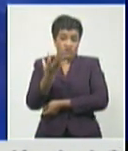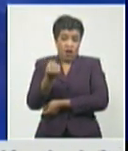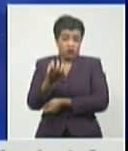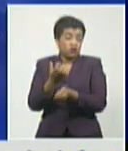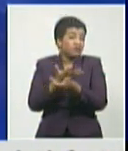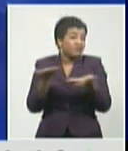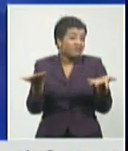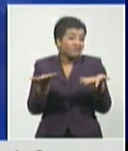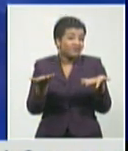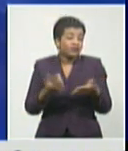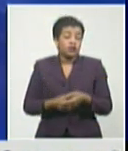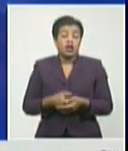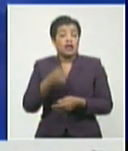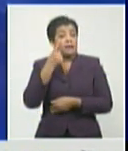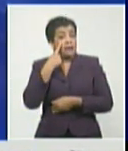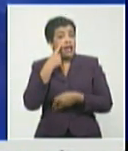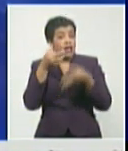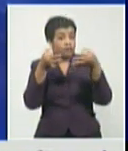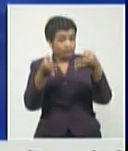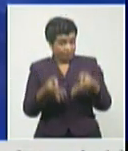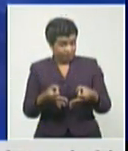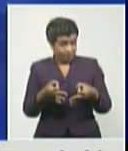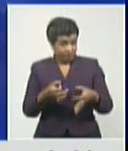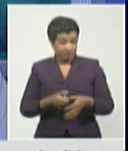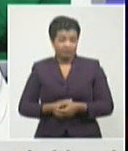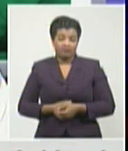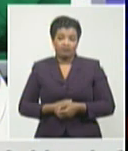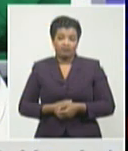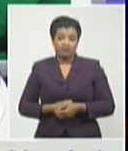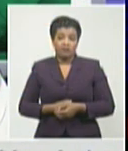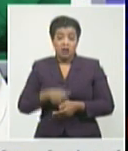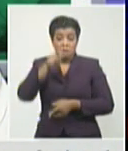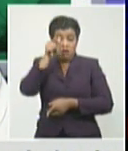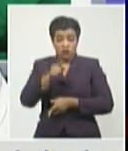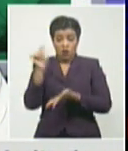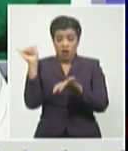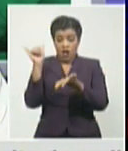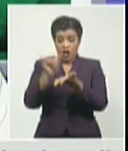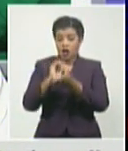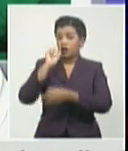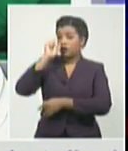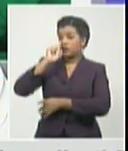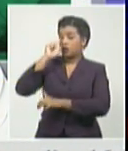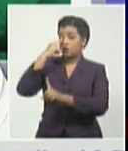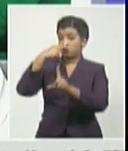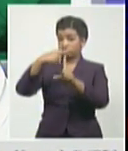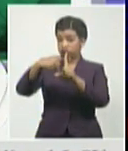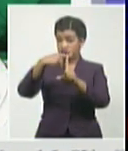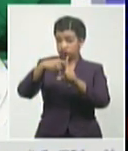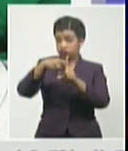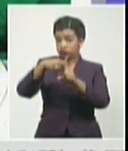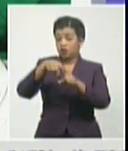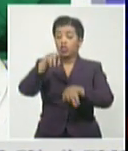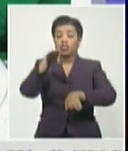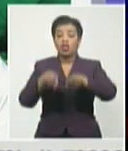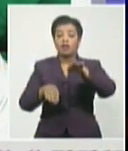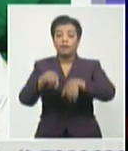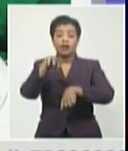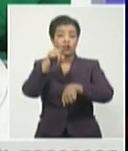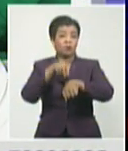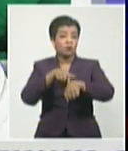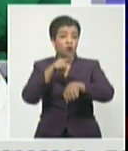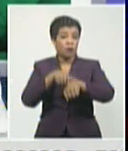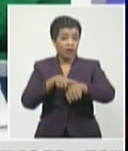realmente la positividad de un pcr depende en el momento y le estoy metiendo